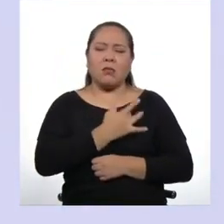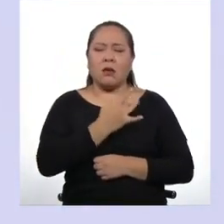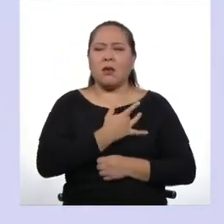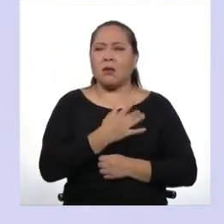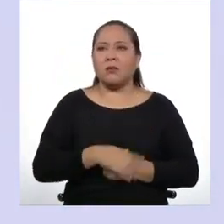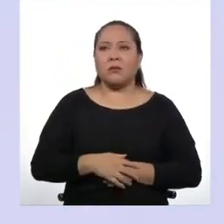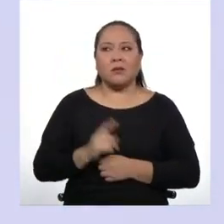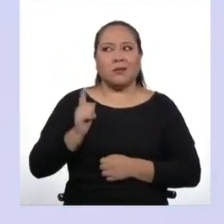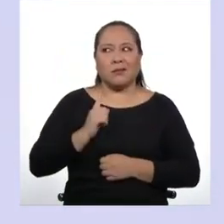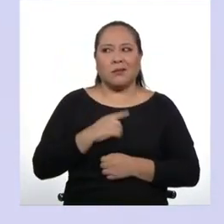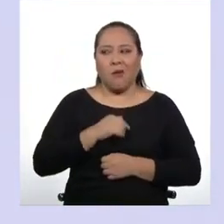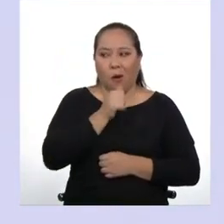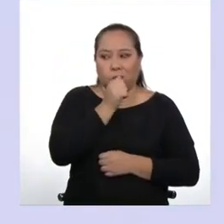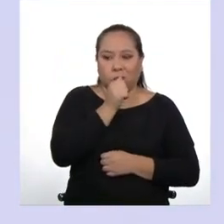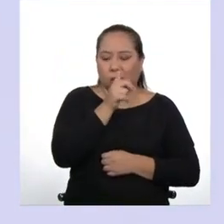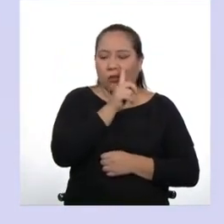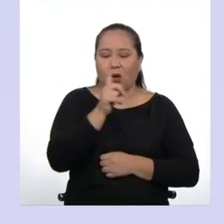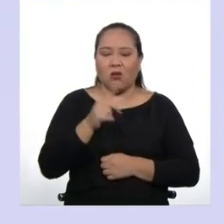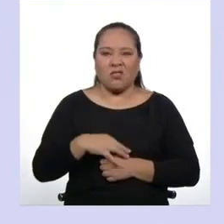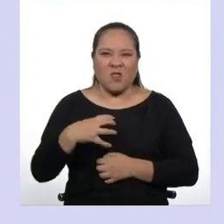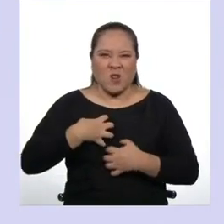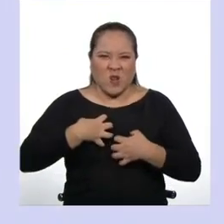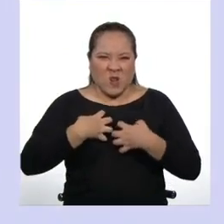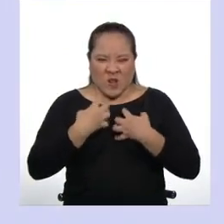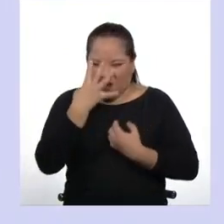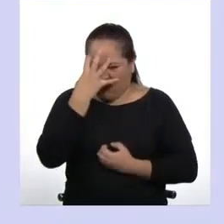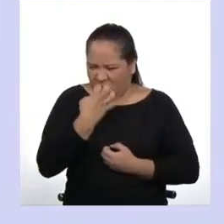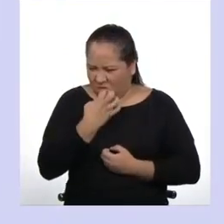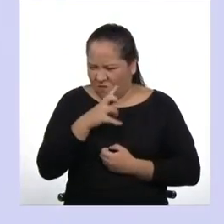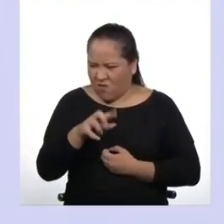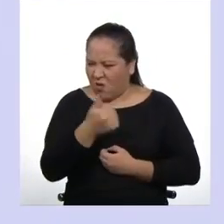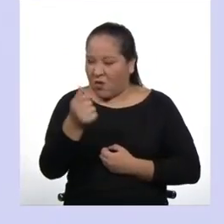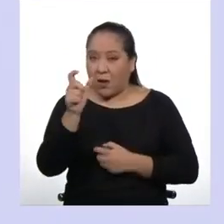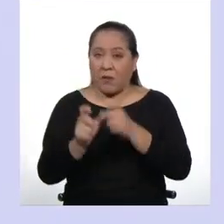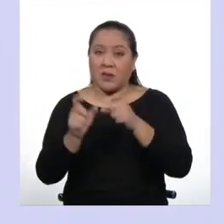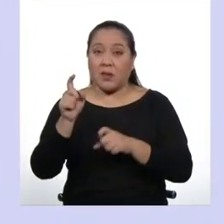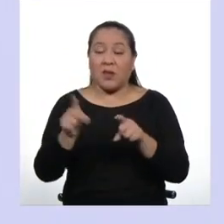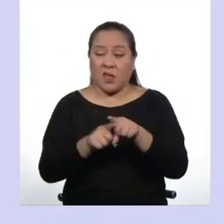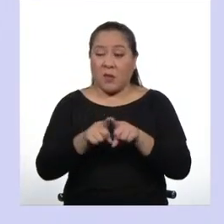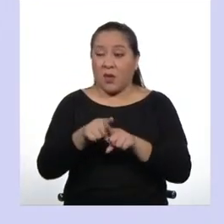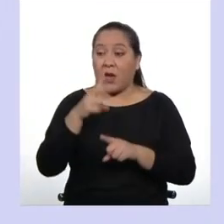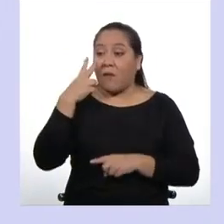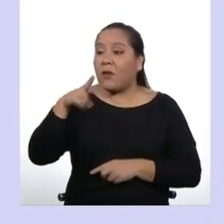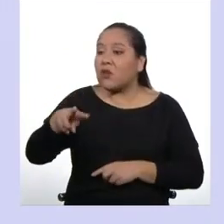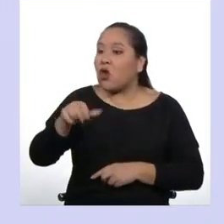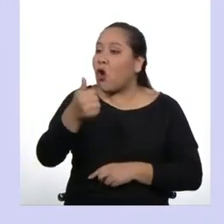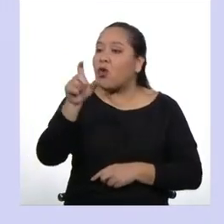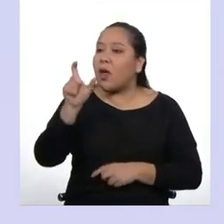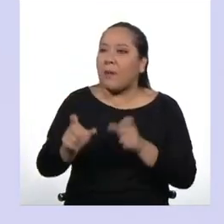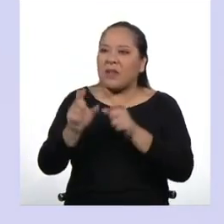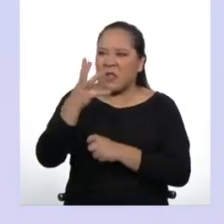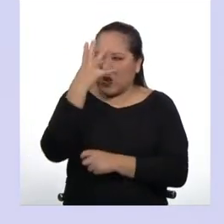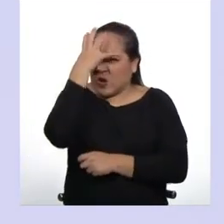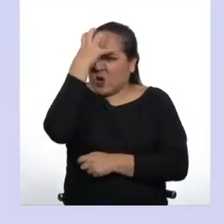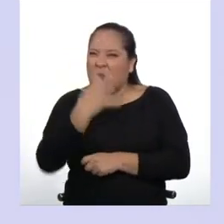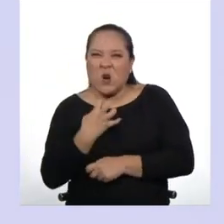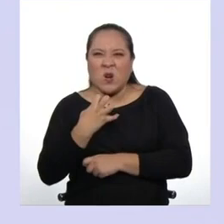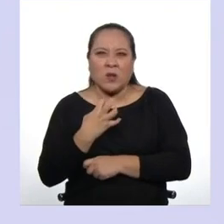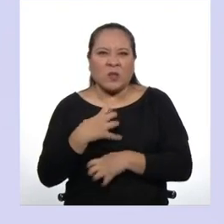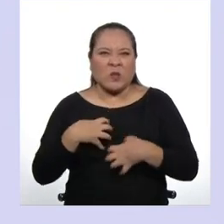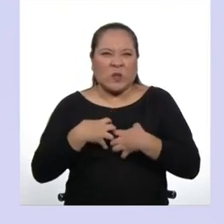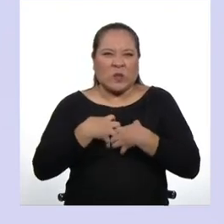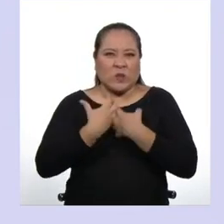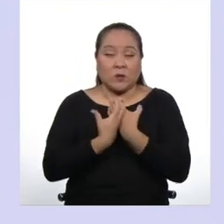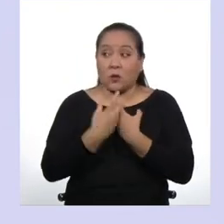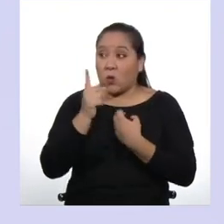no voy a negar que a veces me he enojado mucho con algunas personas. Y también he visto a algunas personas enojarse un montón. Profesora, ¿usted